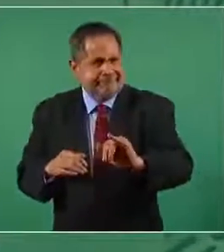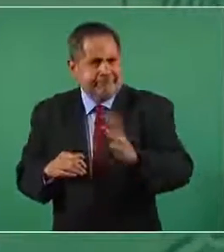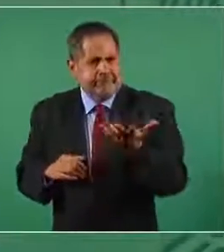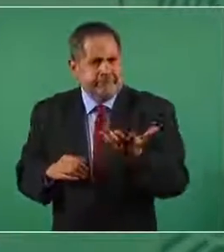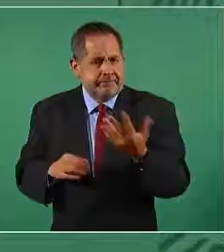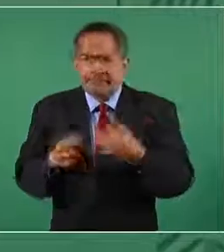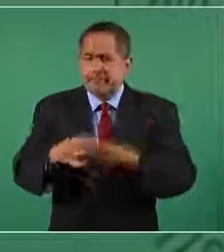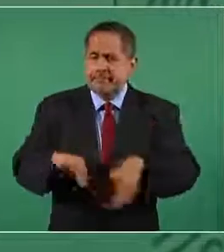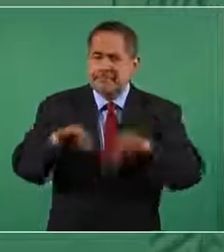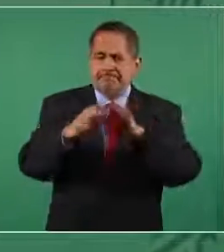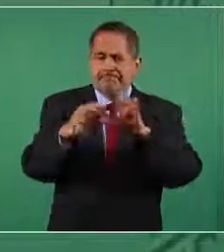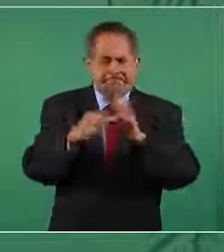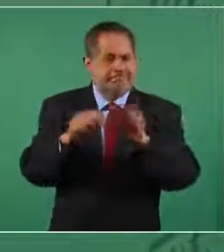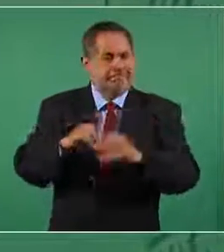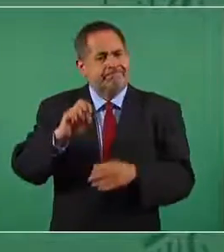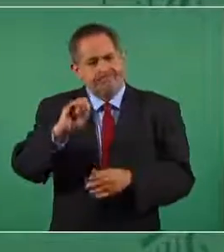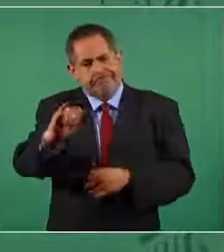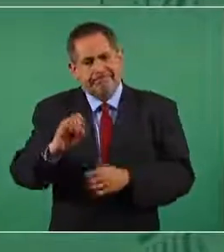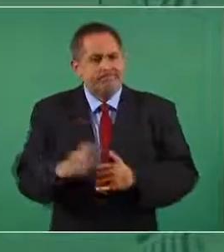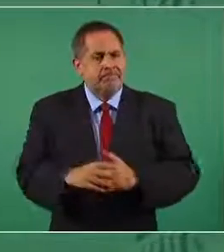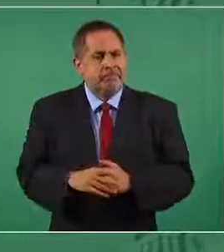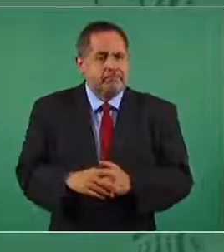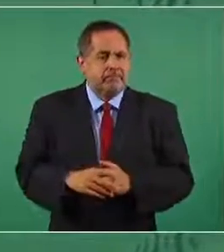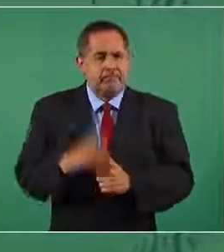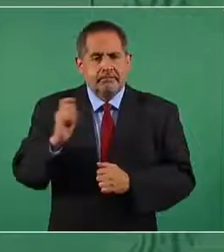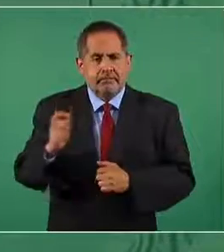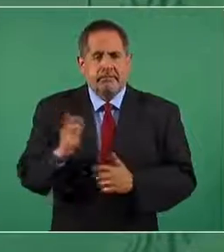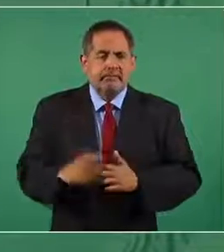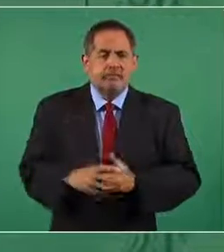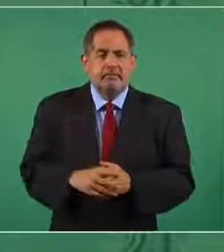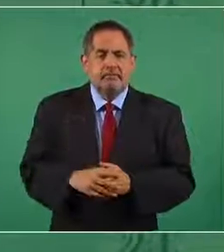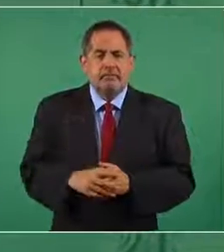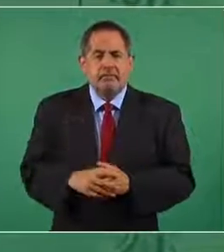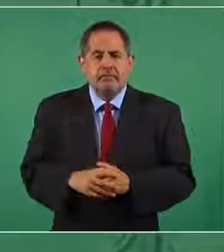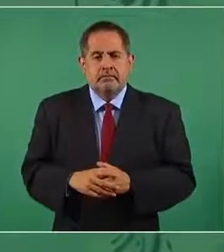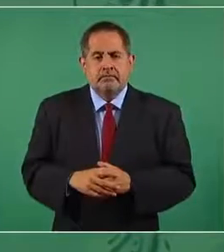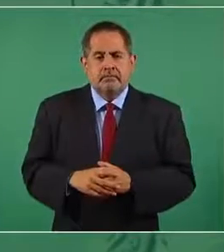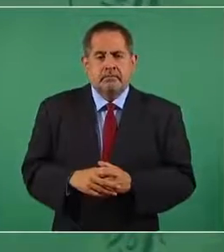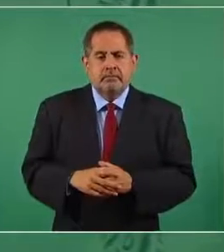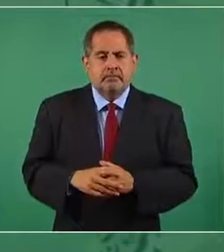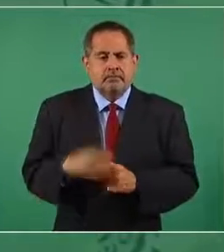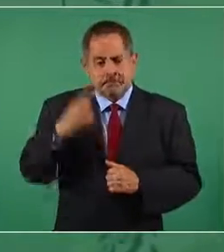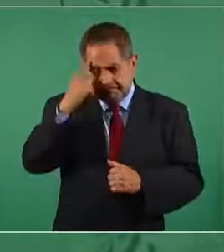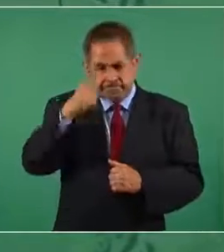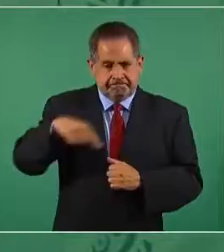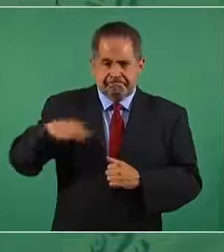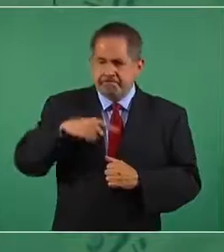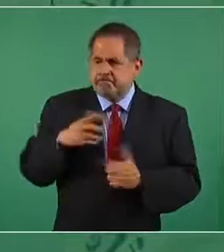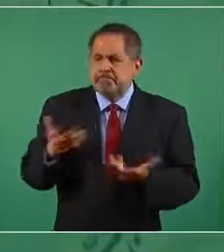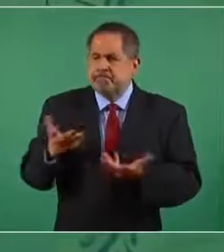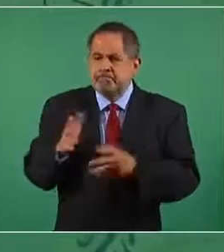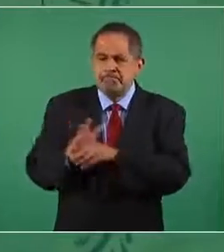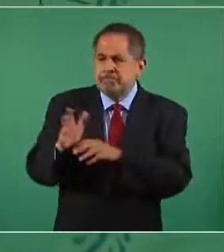Es muy importante el que se pueda atender